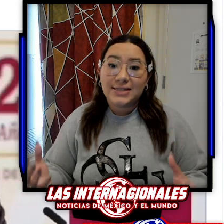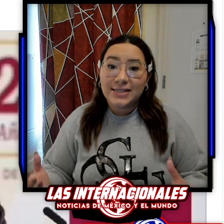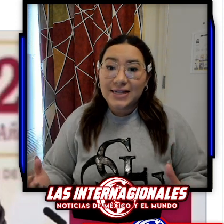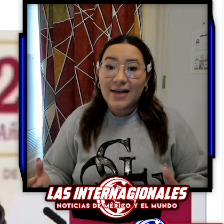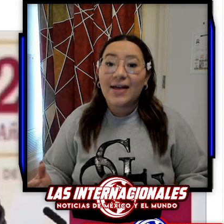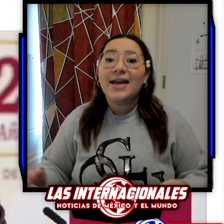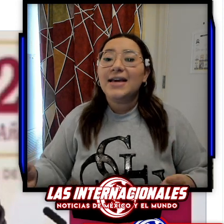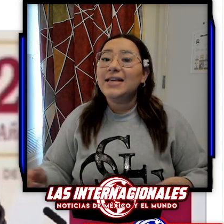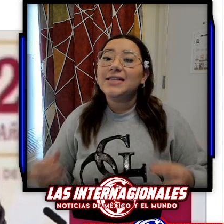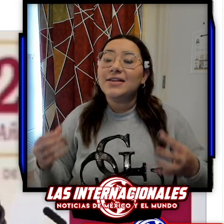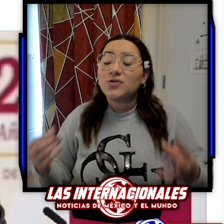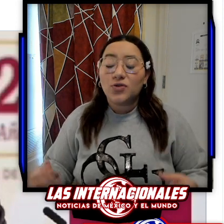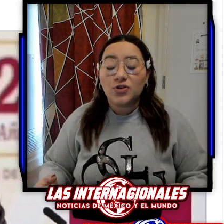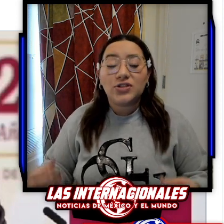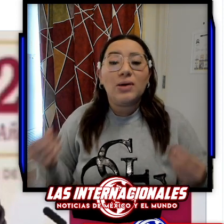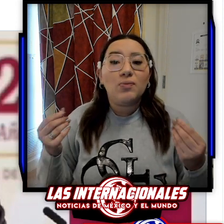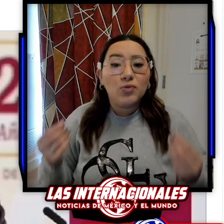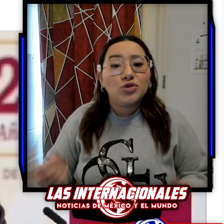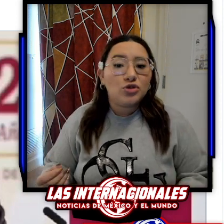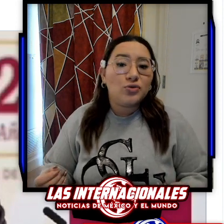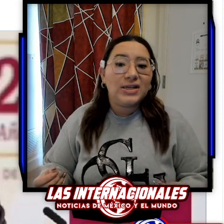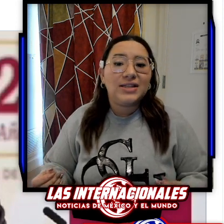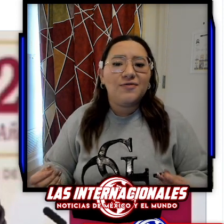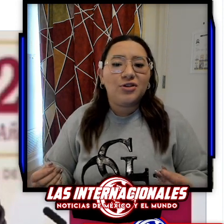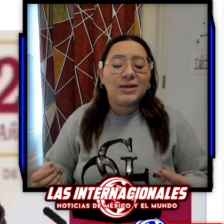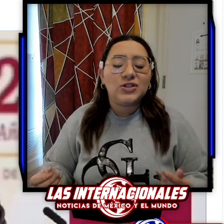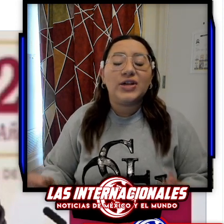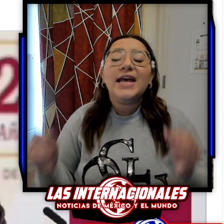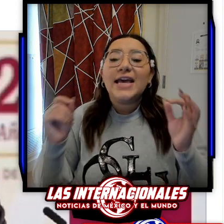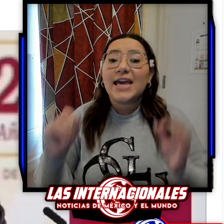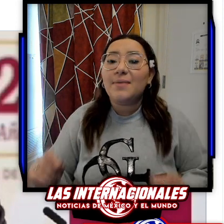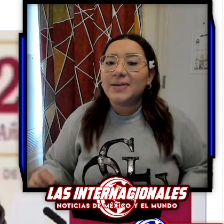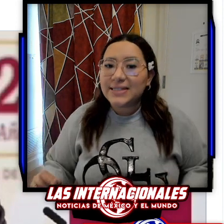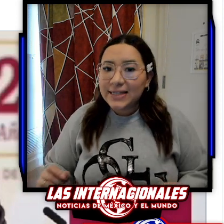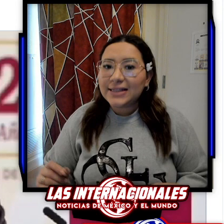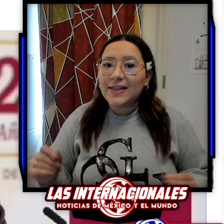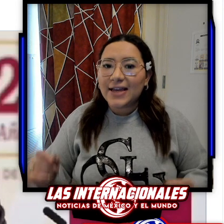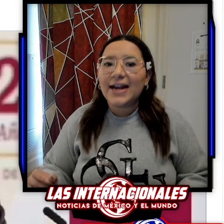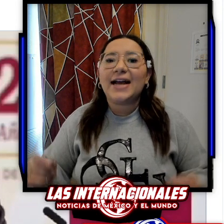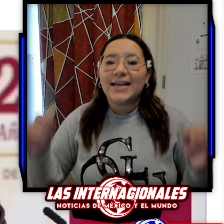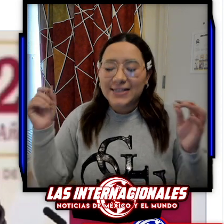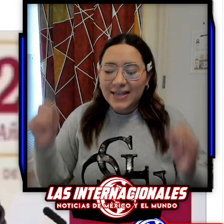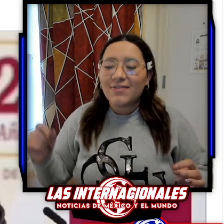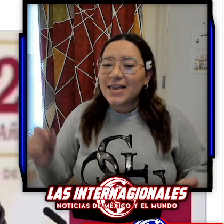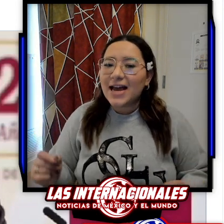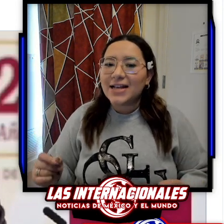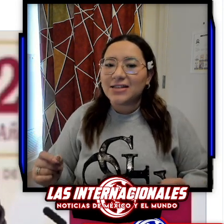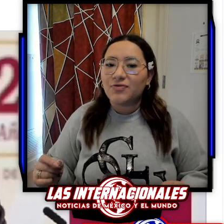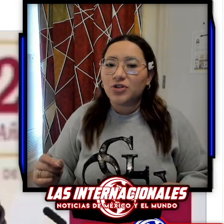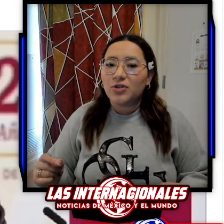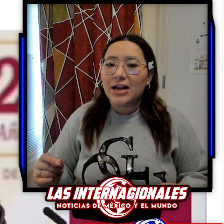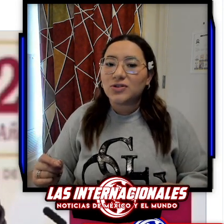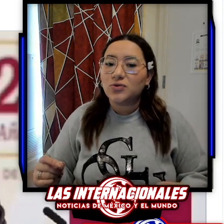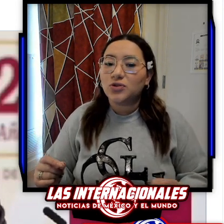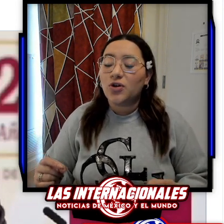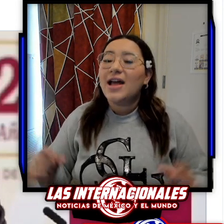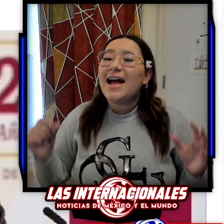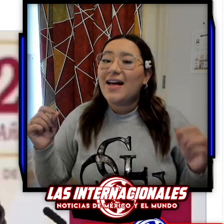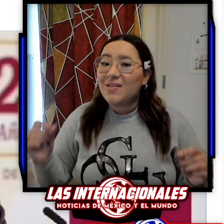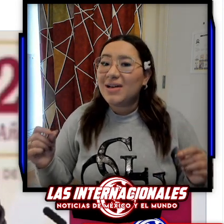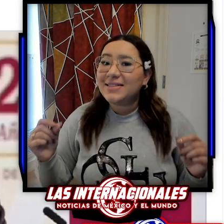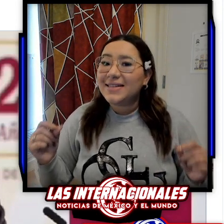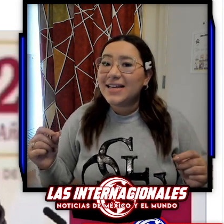pues asesinada y se desconoce mucho sobre esta información, y que el presidente dijera que se iba a llegar hasta el fondo del